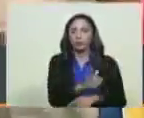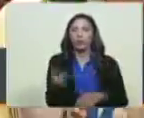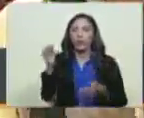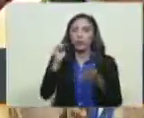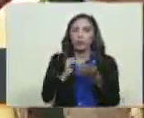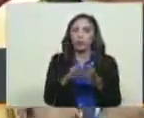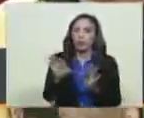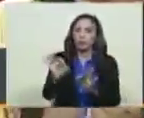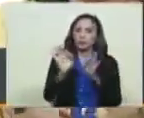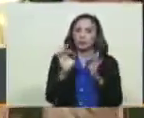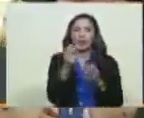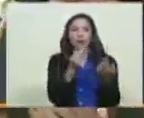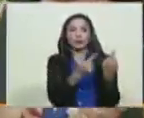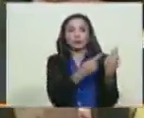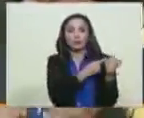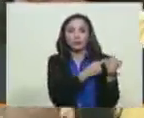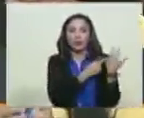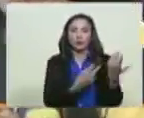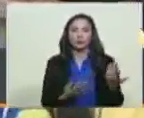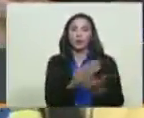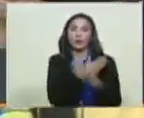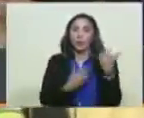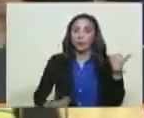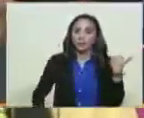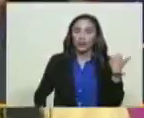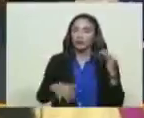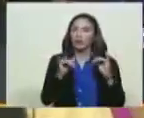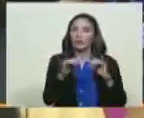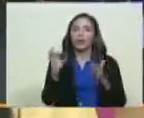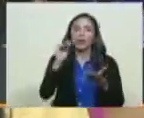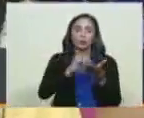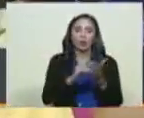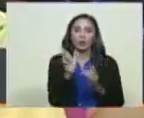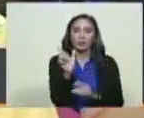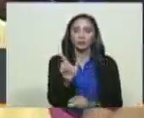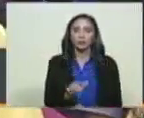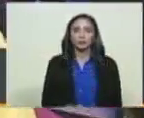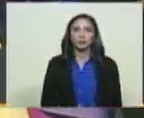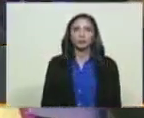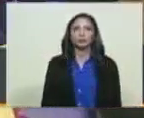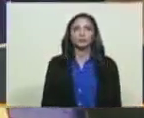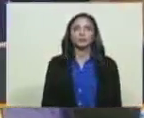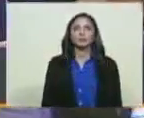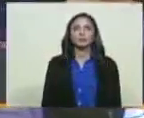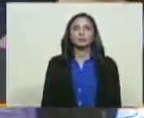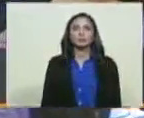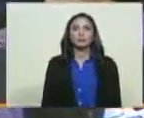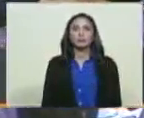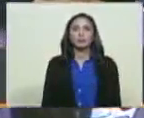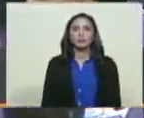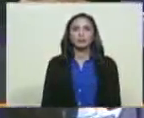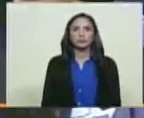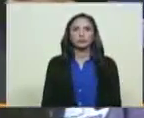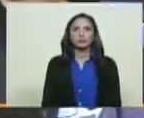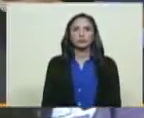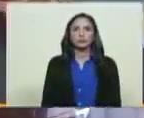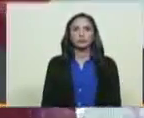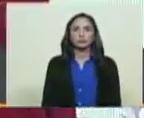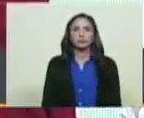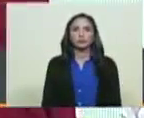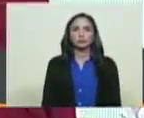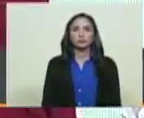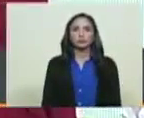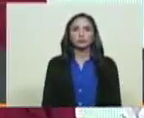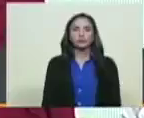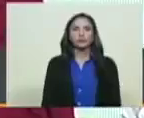en la responsabilidad de presidente del partido socialista unidos y tenemos